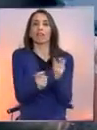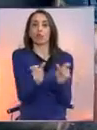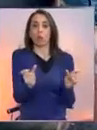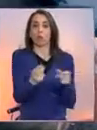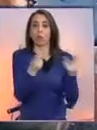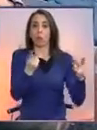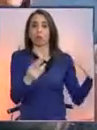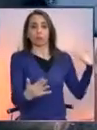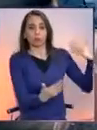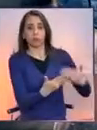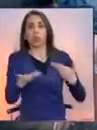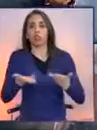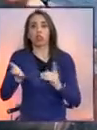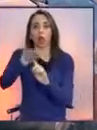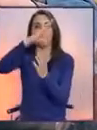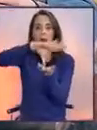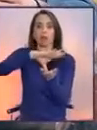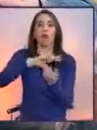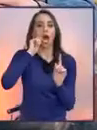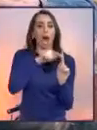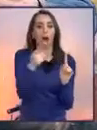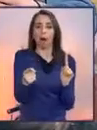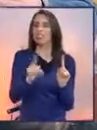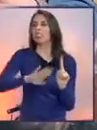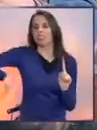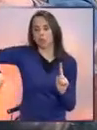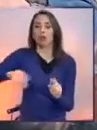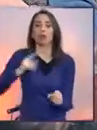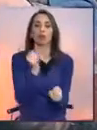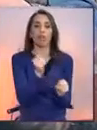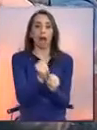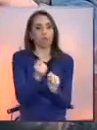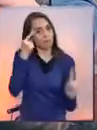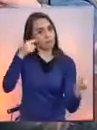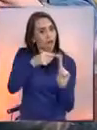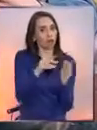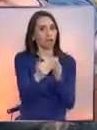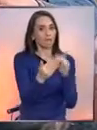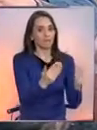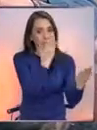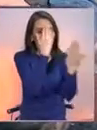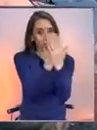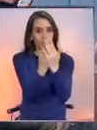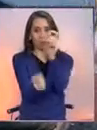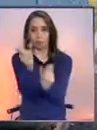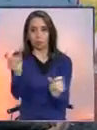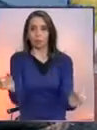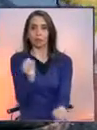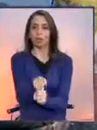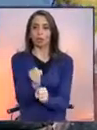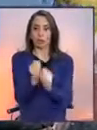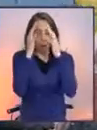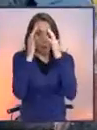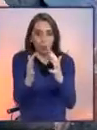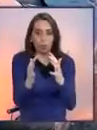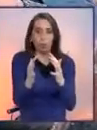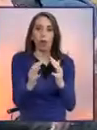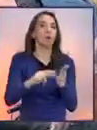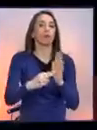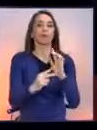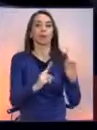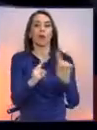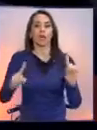patria. Pero no es todo, el apellido ya está. El trabajo con los vecinos es lo más importante, el trabajo de cara a la gente, el trabajo preocupado por las problemáticas de